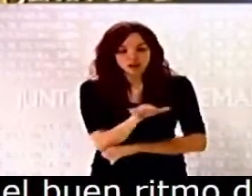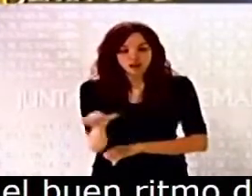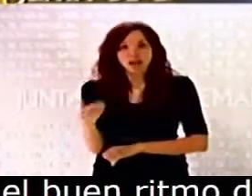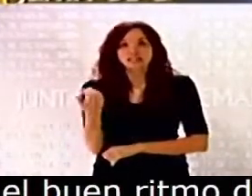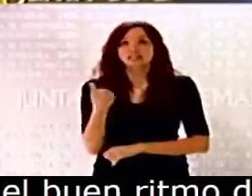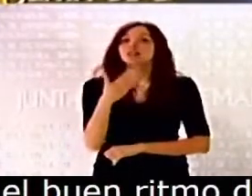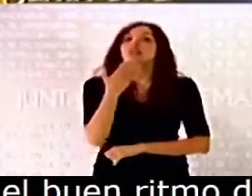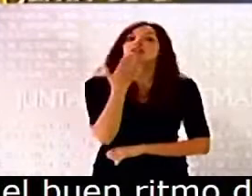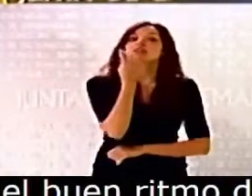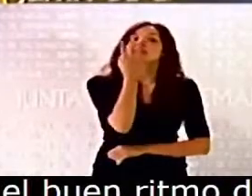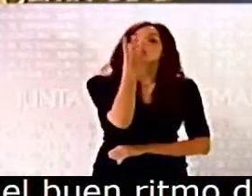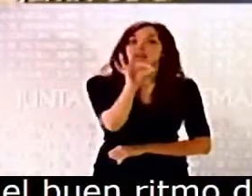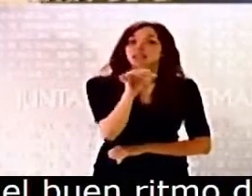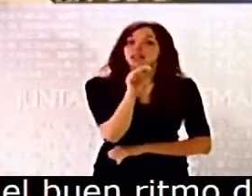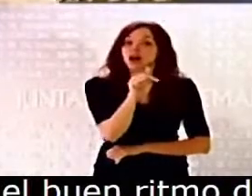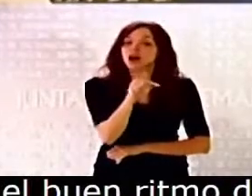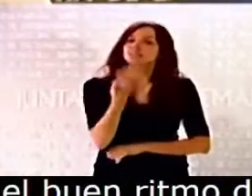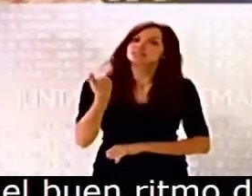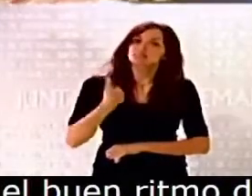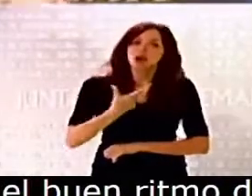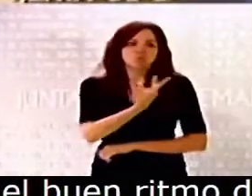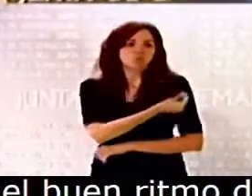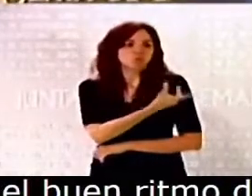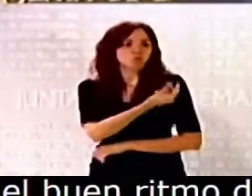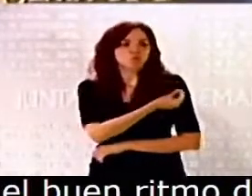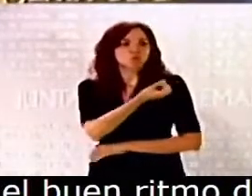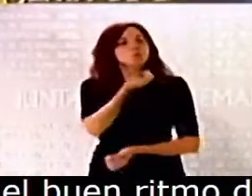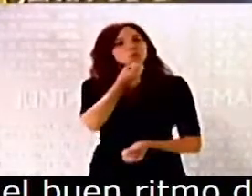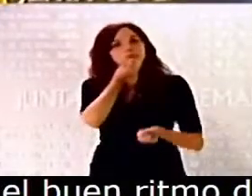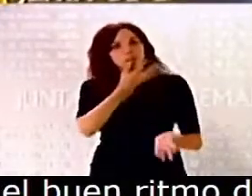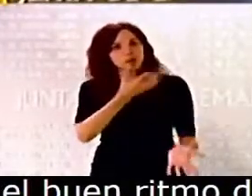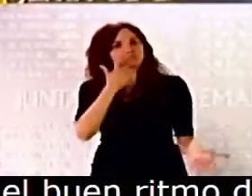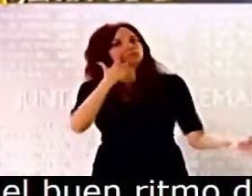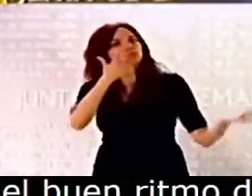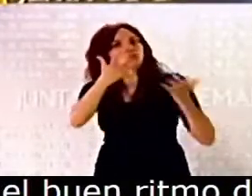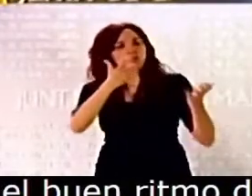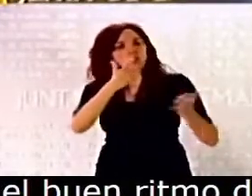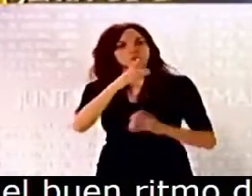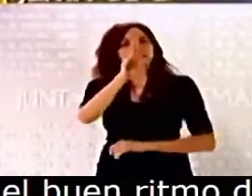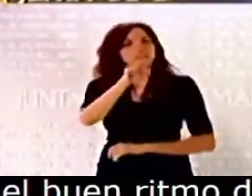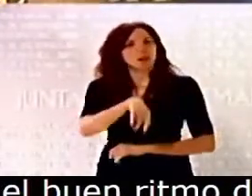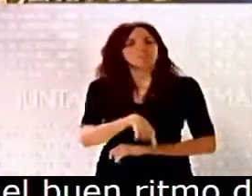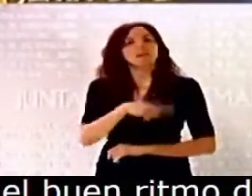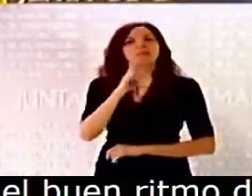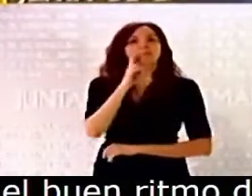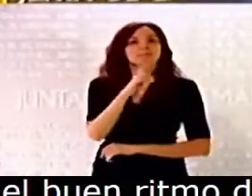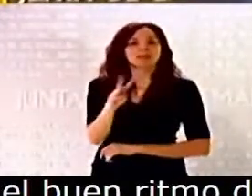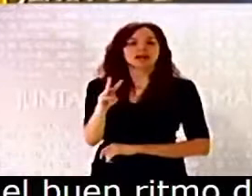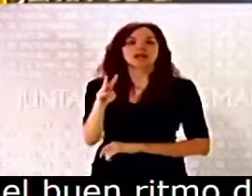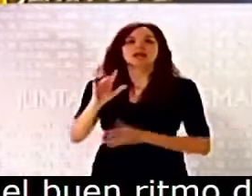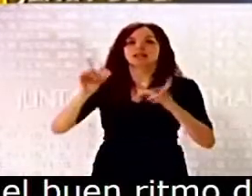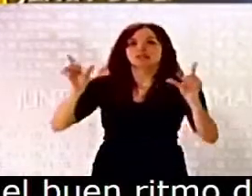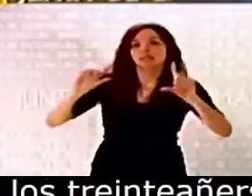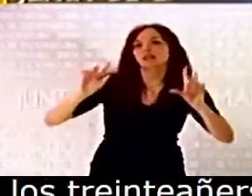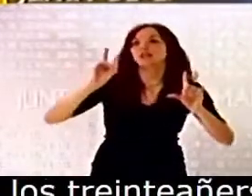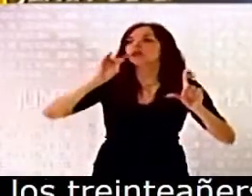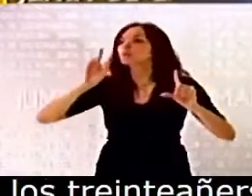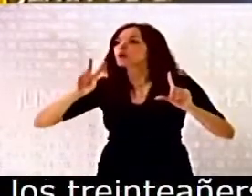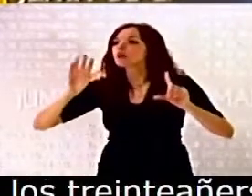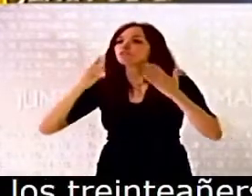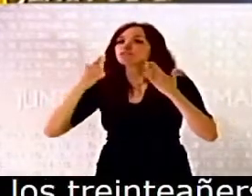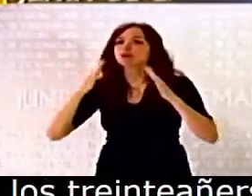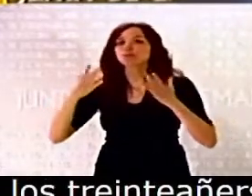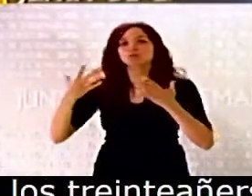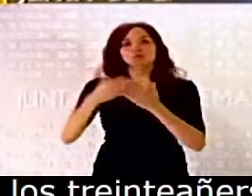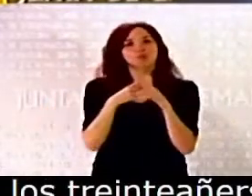treintañeros a muy buen ritmo y lo estamos viendo en los medios de comunicación, también en las redes sociales, que todo el mundo comparte la alegría